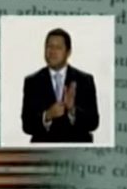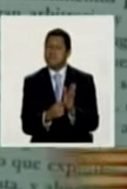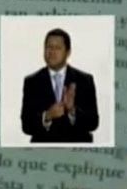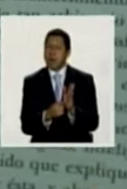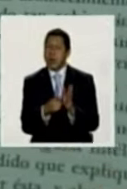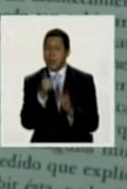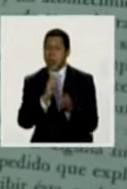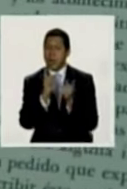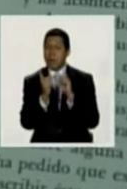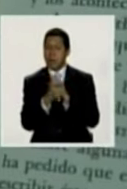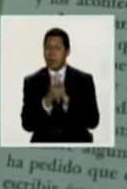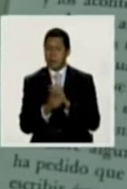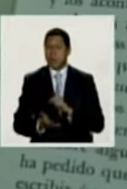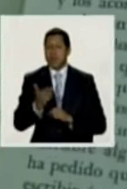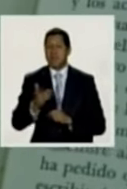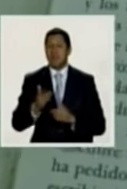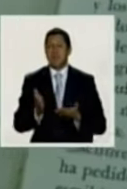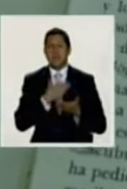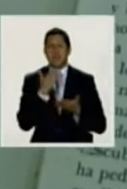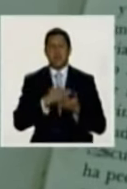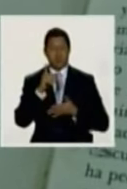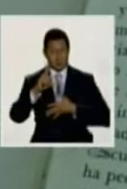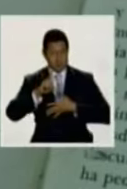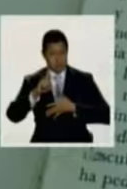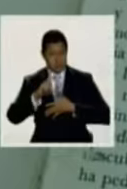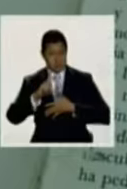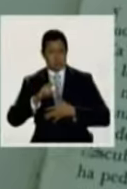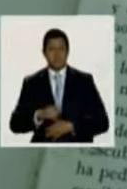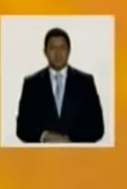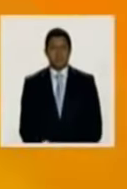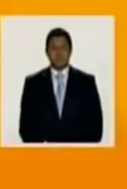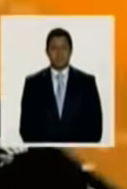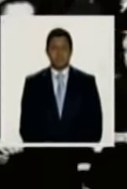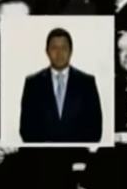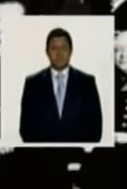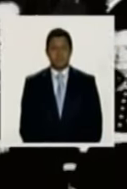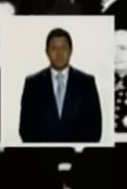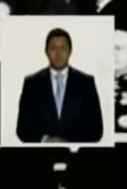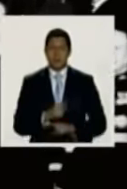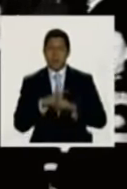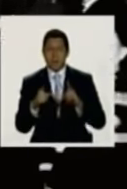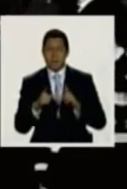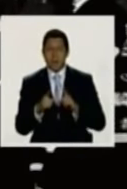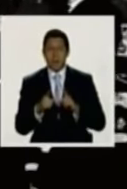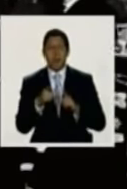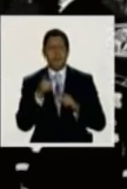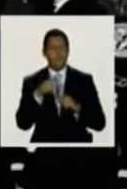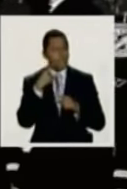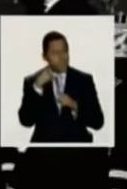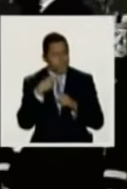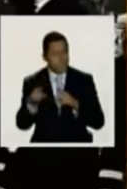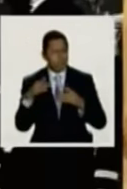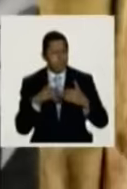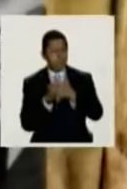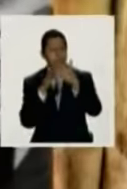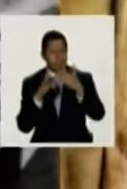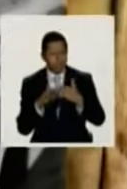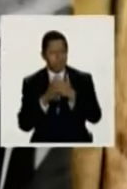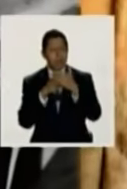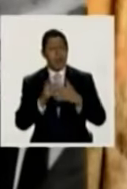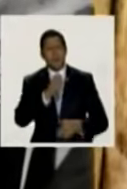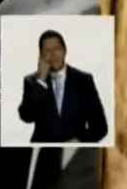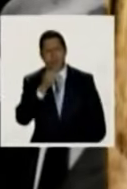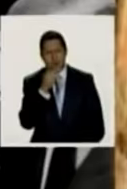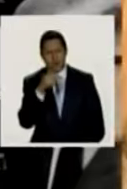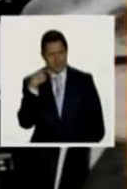se convirtió en un clásico de la literatura hispanoamericana. Pero La nave de Gallegos tuvo tropiezos en el turbio mar